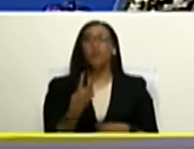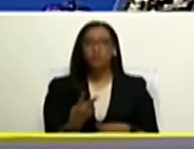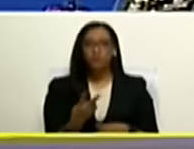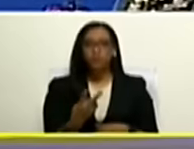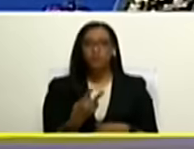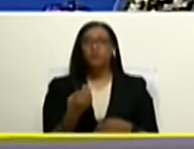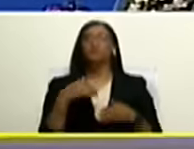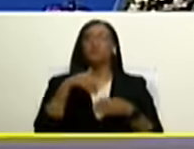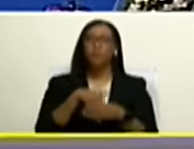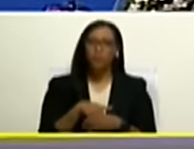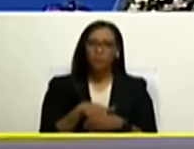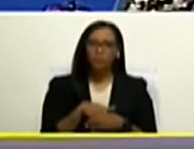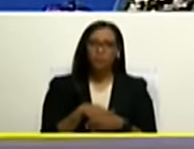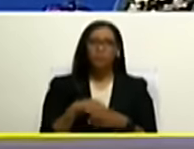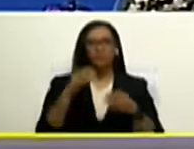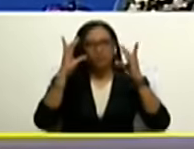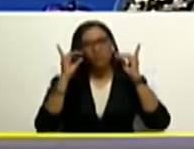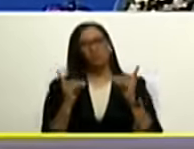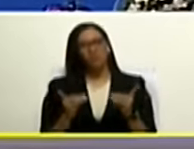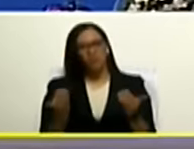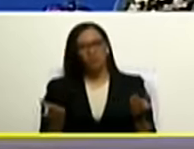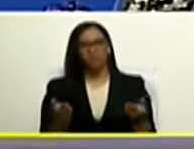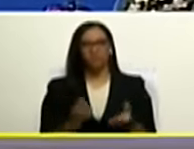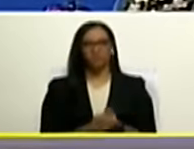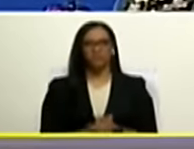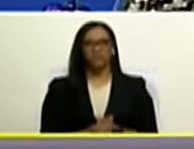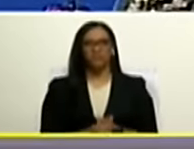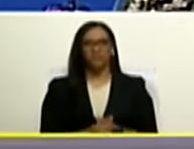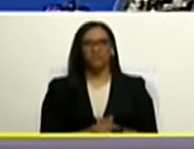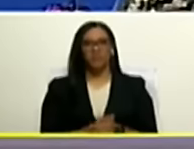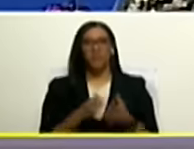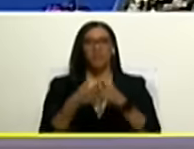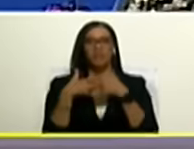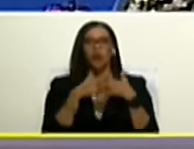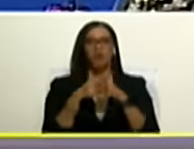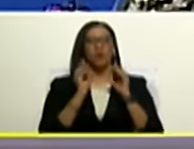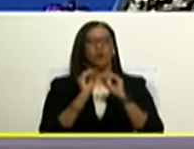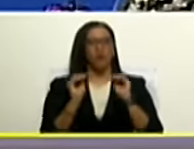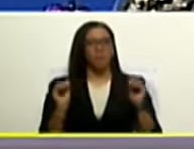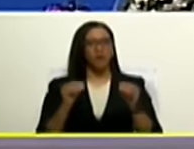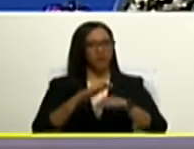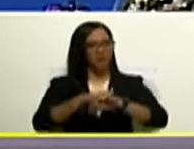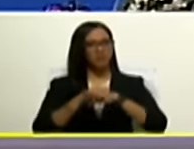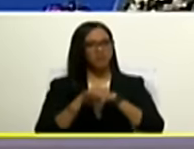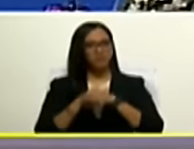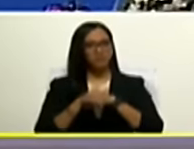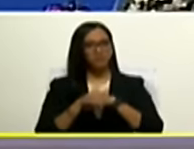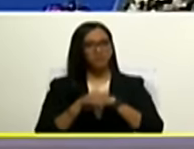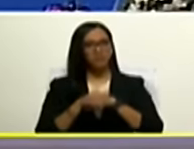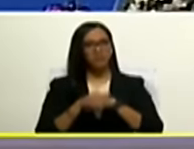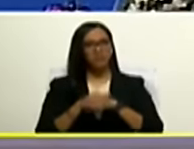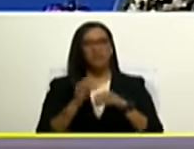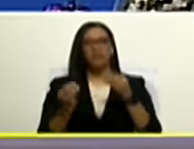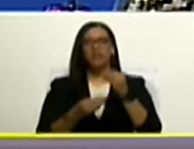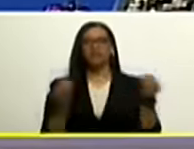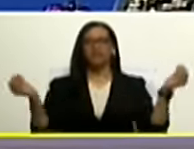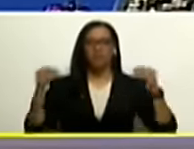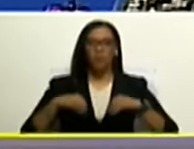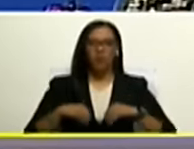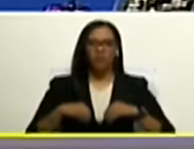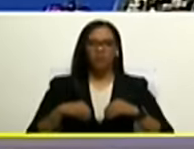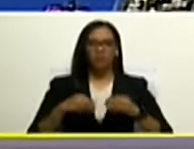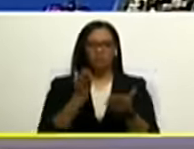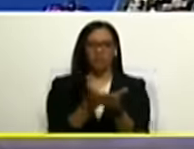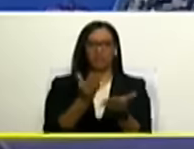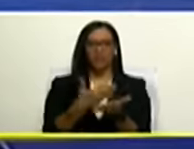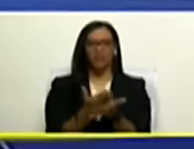su voto, su decisión. Estados Unidos convoca al Imperio Británico y hace un acuerdo de